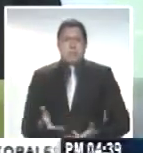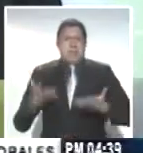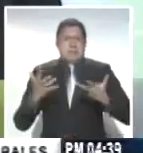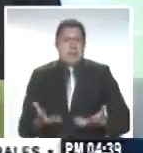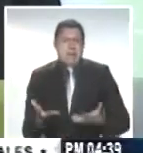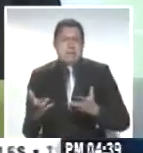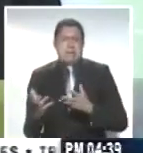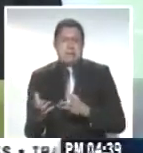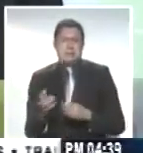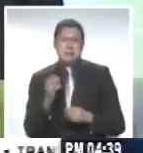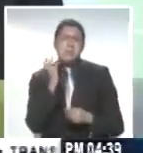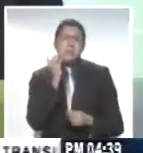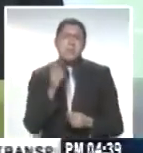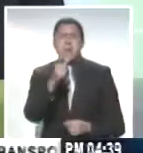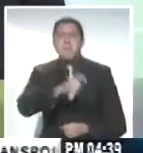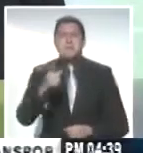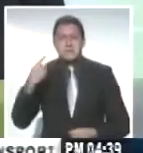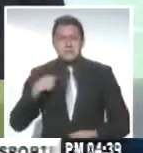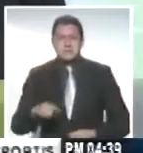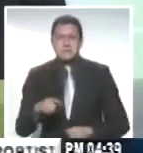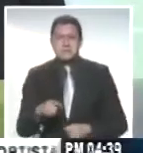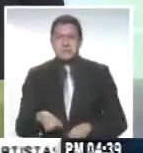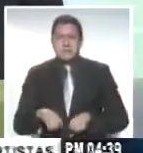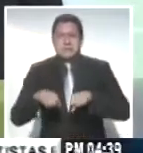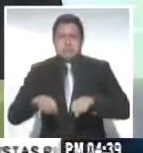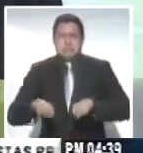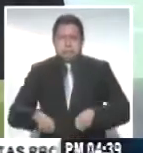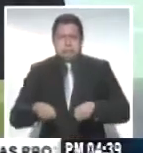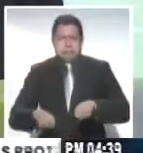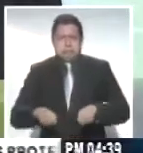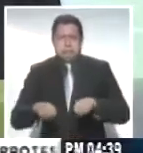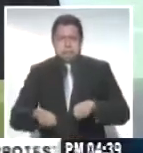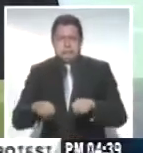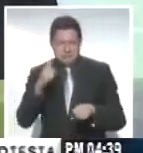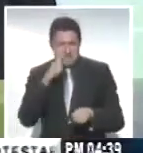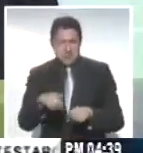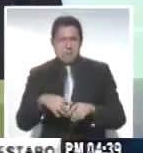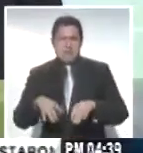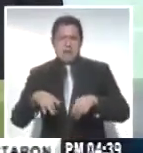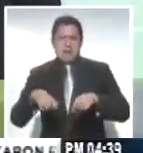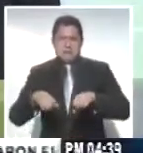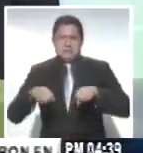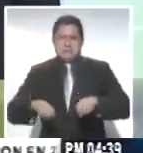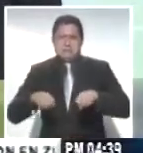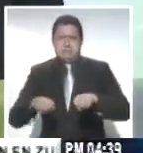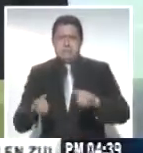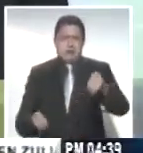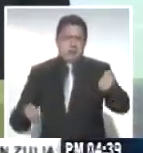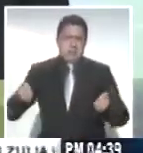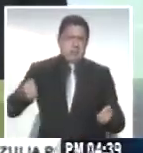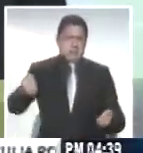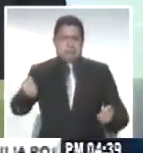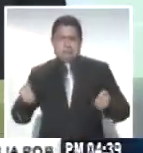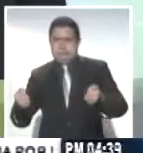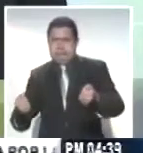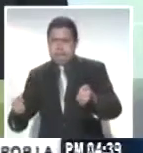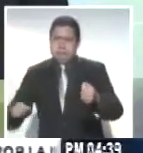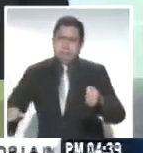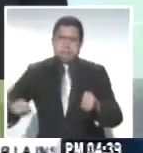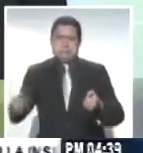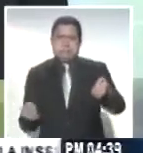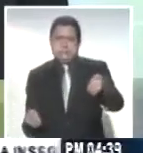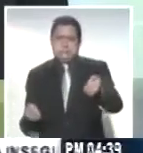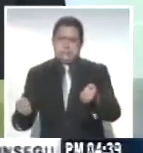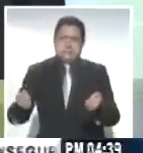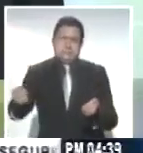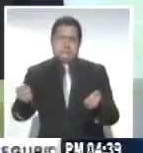pesadas, llámese la gente que tiene los vibradores en la calle, que están rompiendo la calle, llámese los camioneros, que están en constante movimiento,